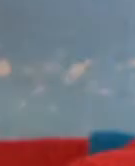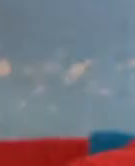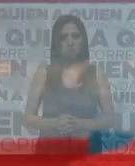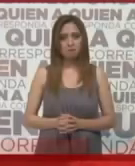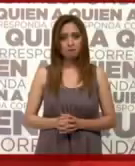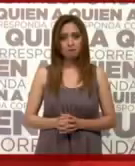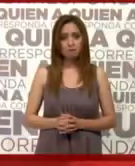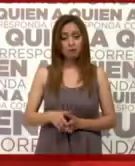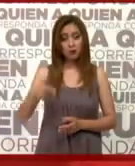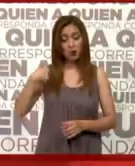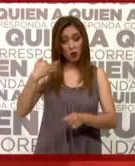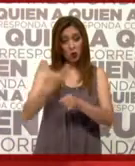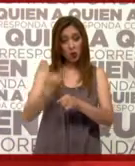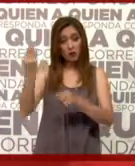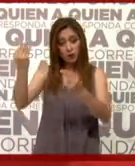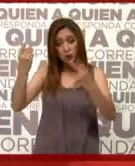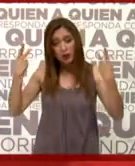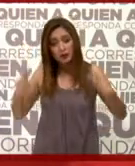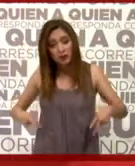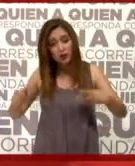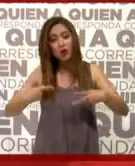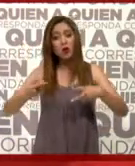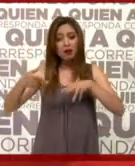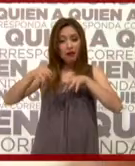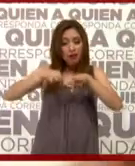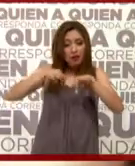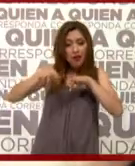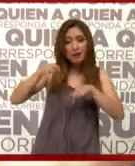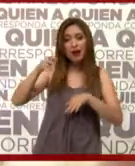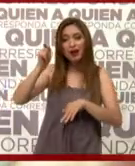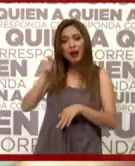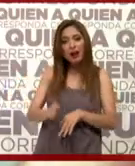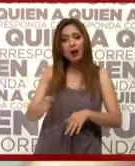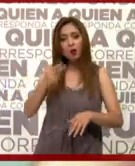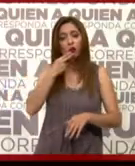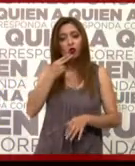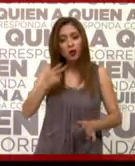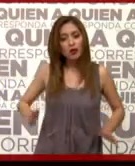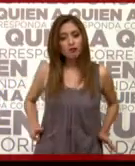Yo le echaría muchas ganas, veo mucha gente que trabaja con silla de ruedas.